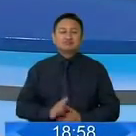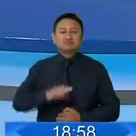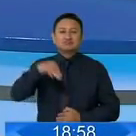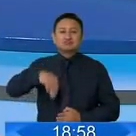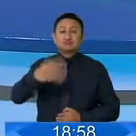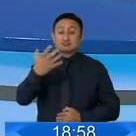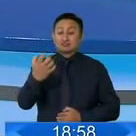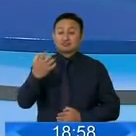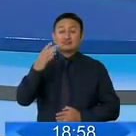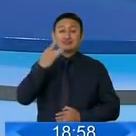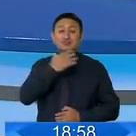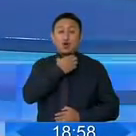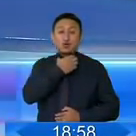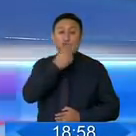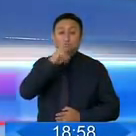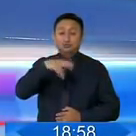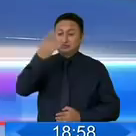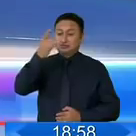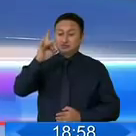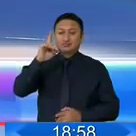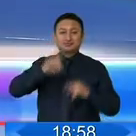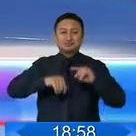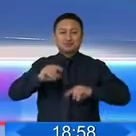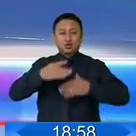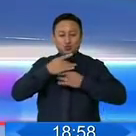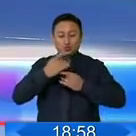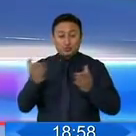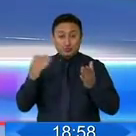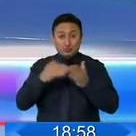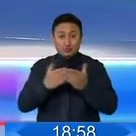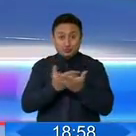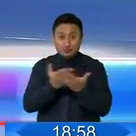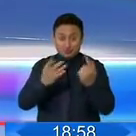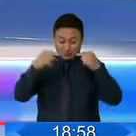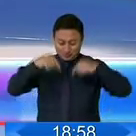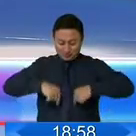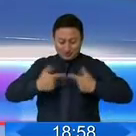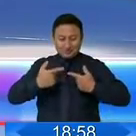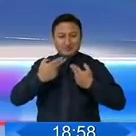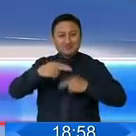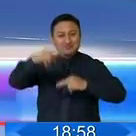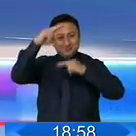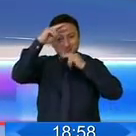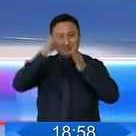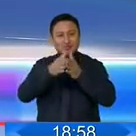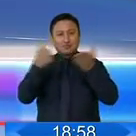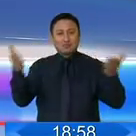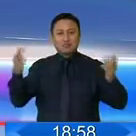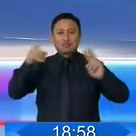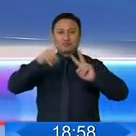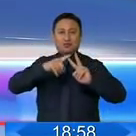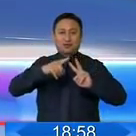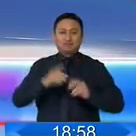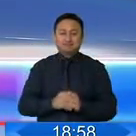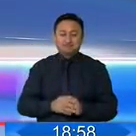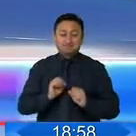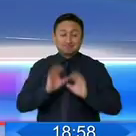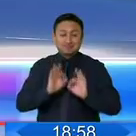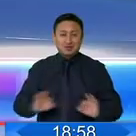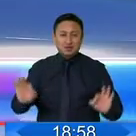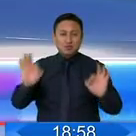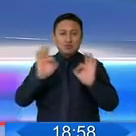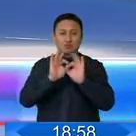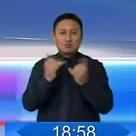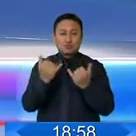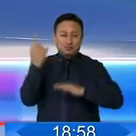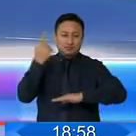Miércoles 15 de agosto del 2018, amigos, es un gusto estar nuevamente con ustedes aquí en la emisión estelar del Comercio TV con lo más